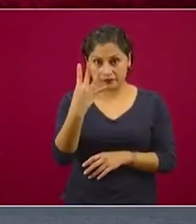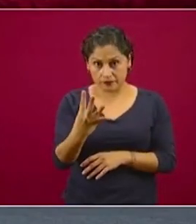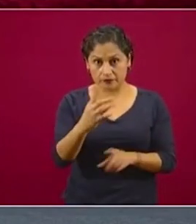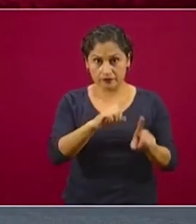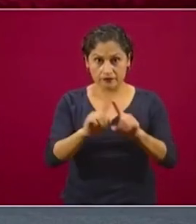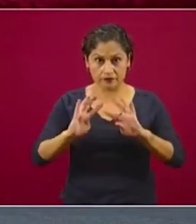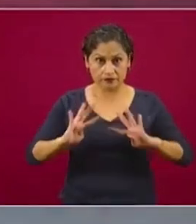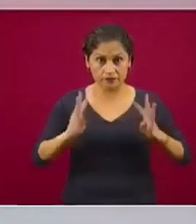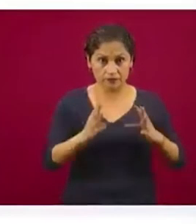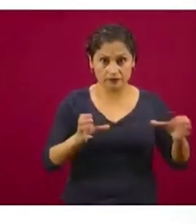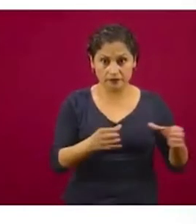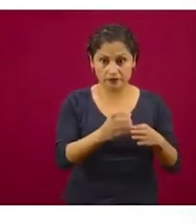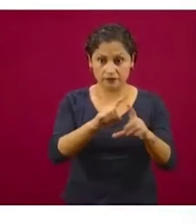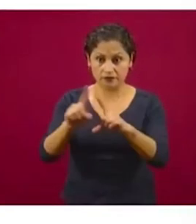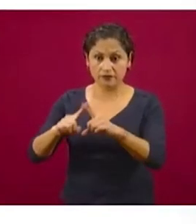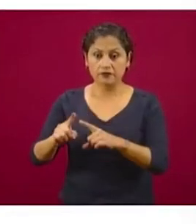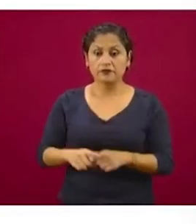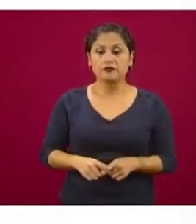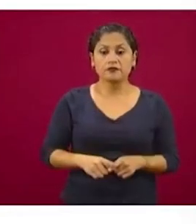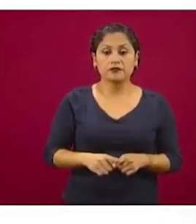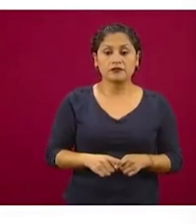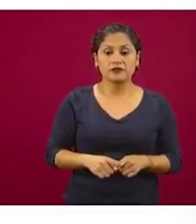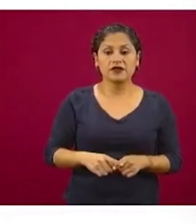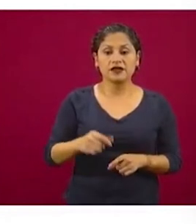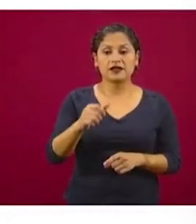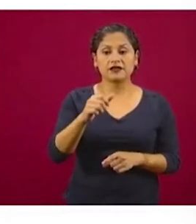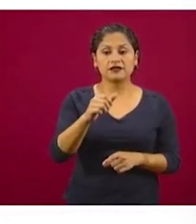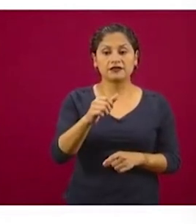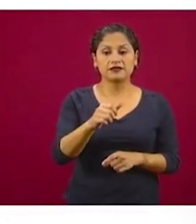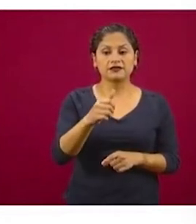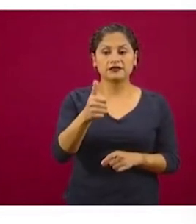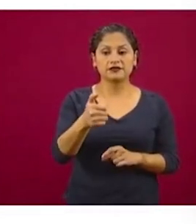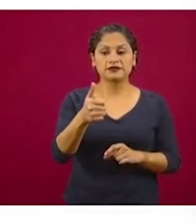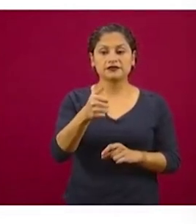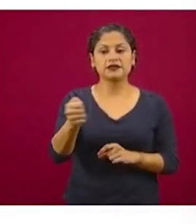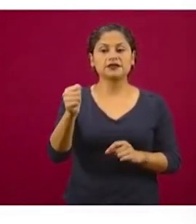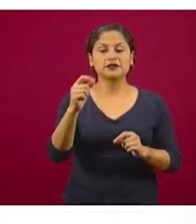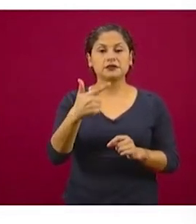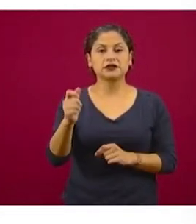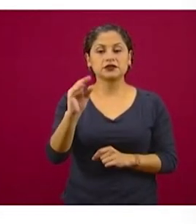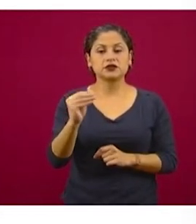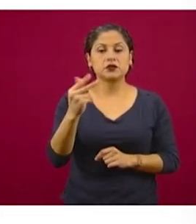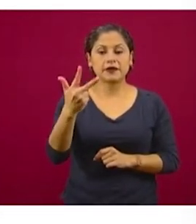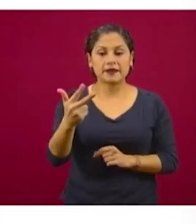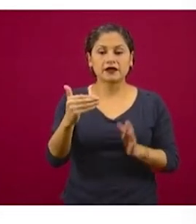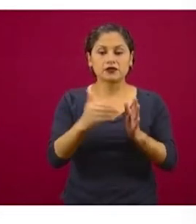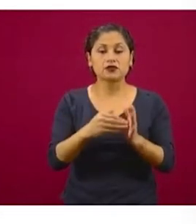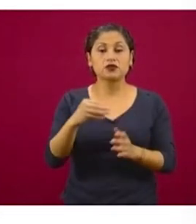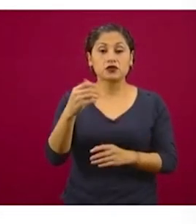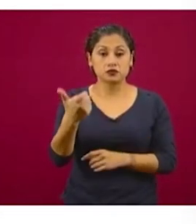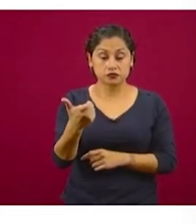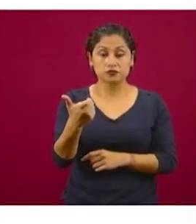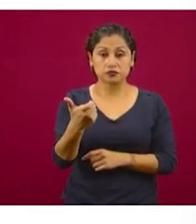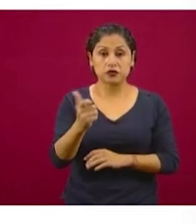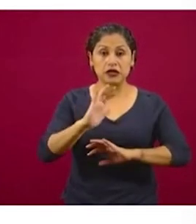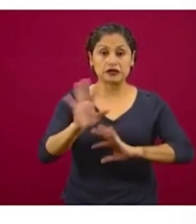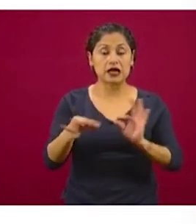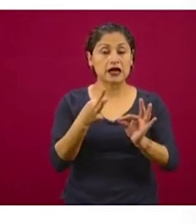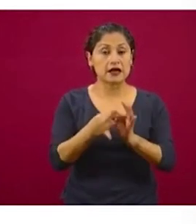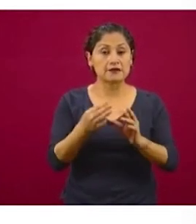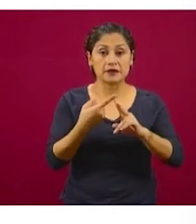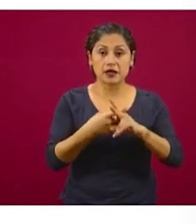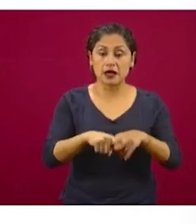seis mil 798 millones de pesos que ya empezaron sus frentes de trabajo y ya están operando los recursos directamente